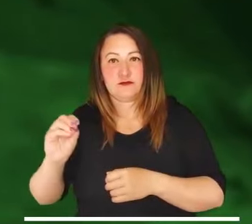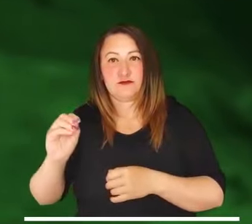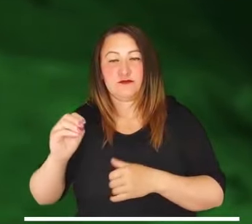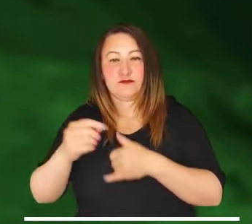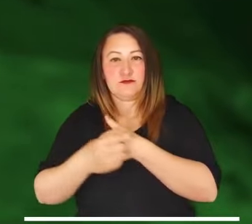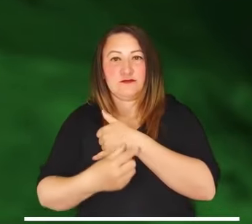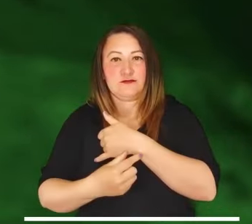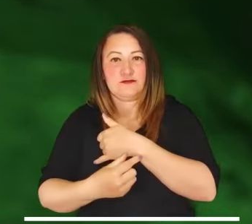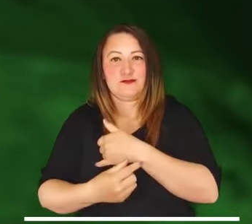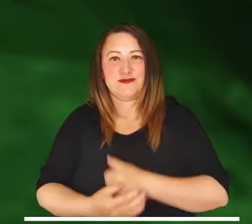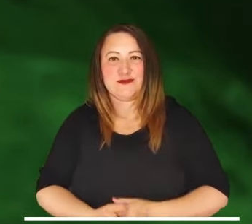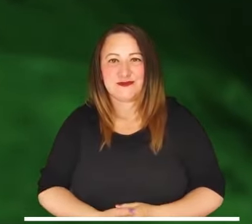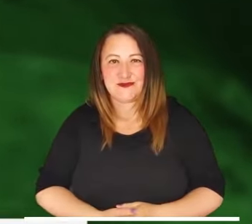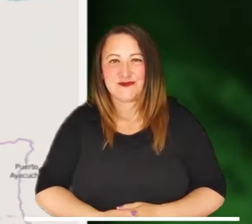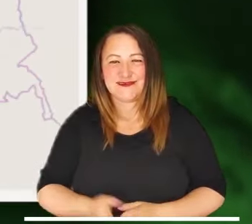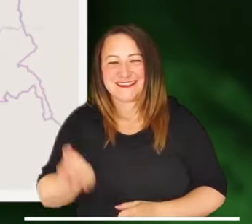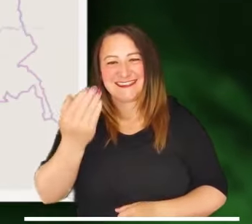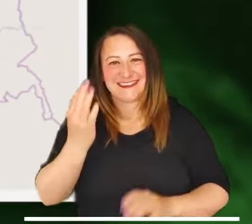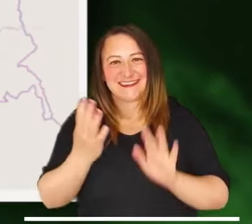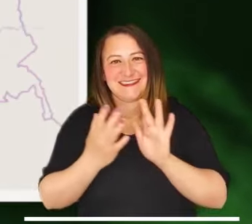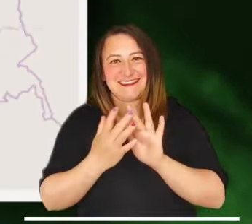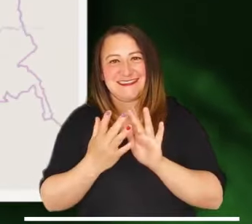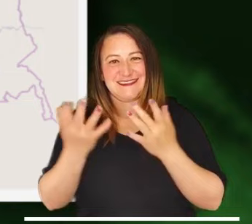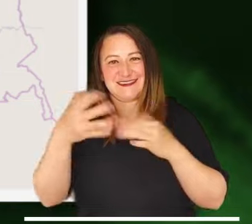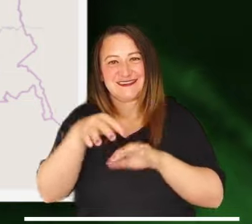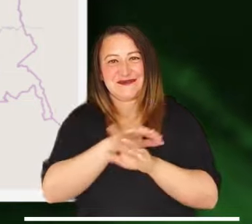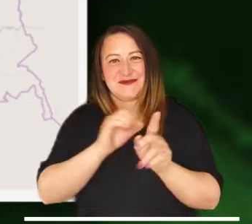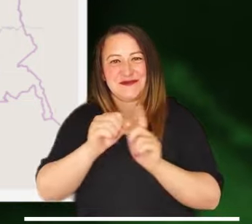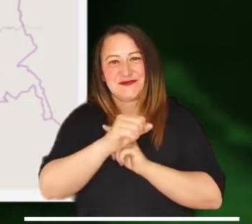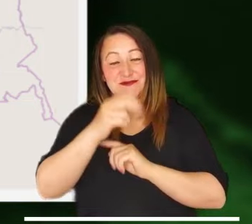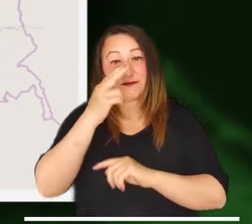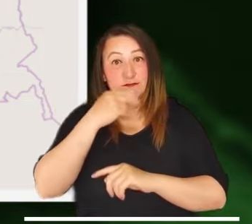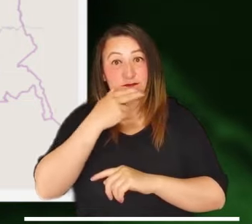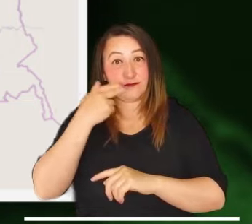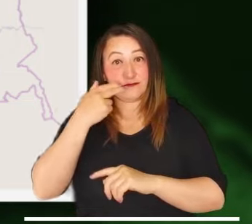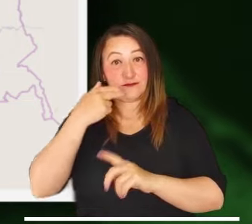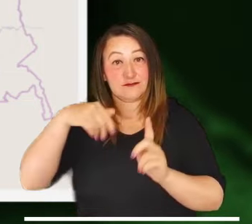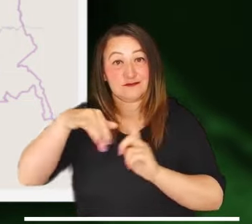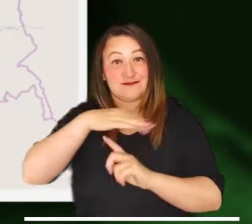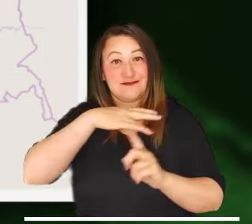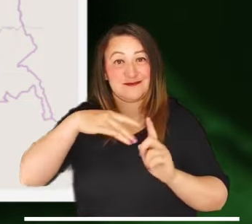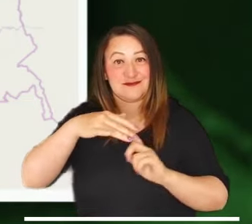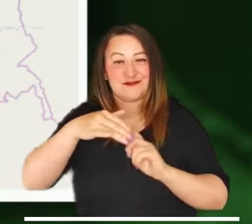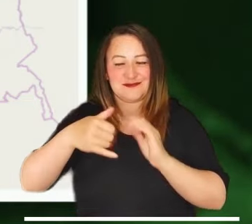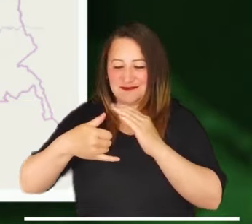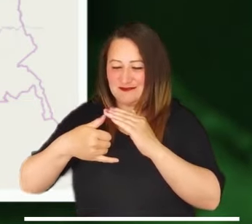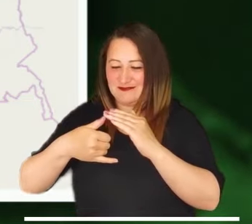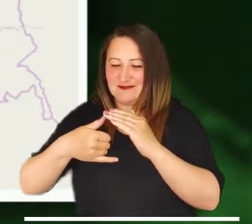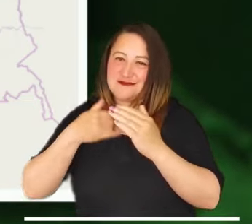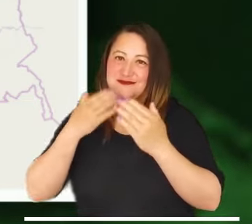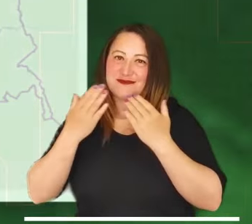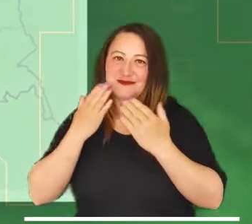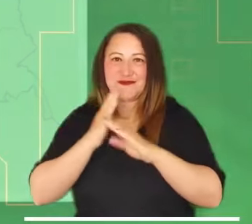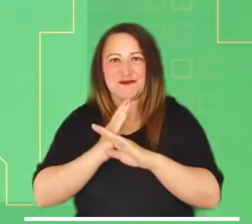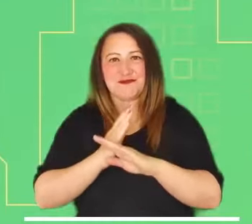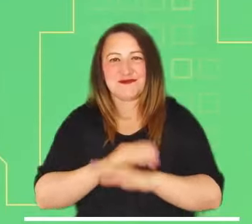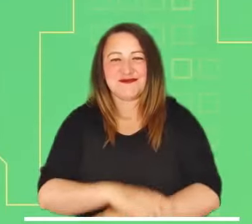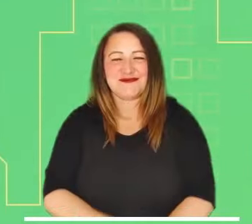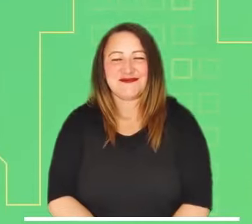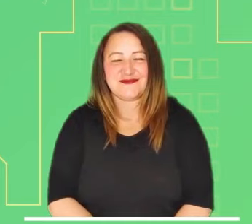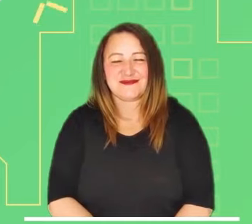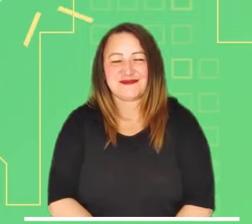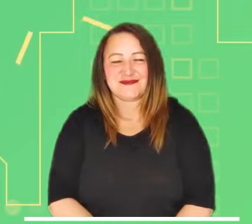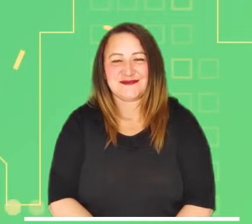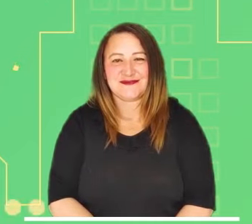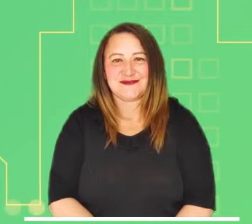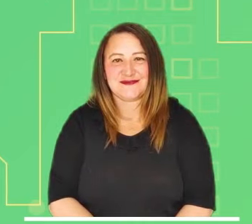Recomendamos estar atentos a los posibles deslizamientos en Caldas, Cundinamarca, Quindío y el Pacífico.